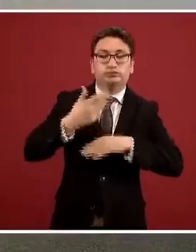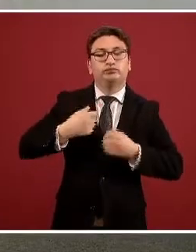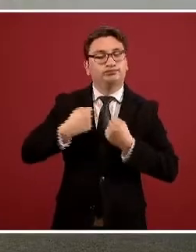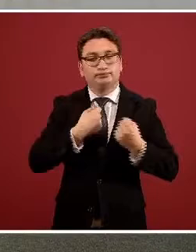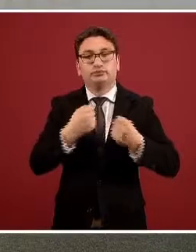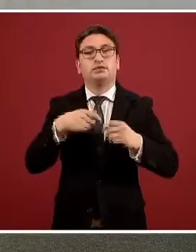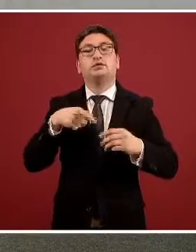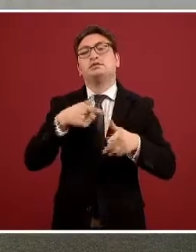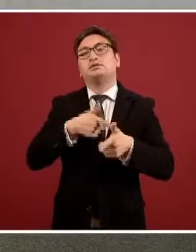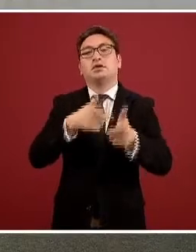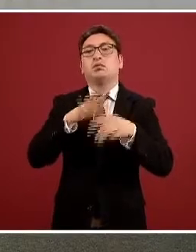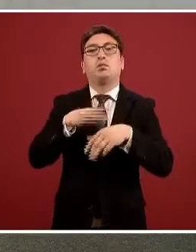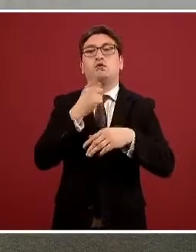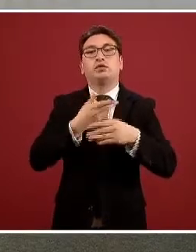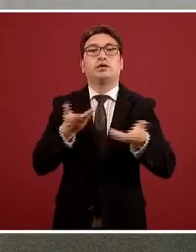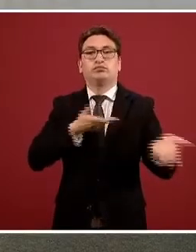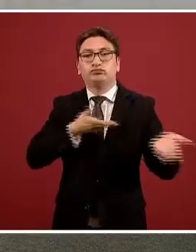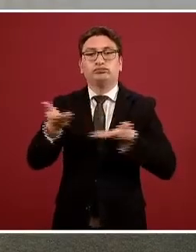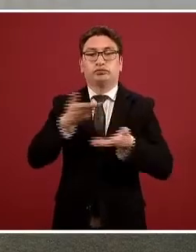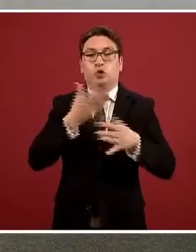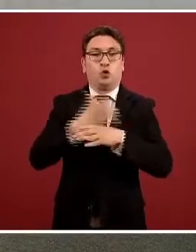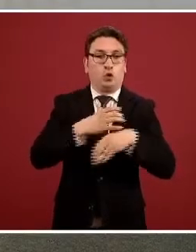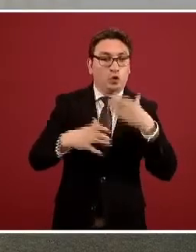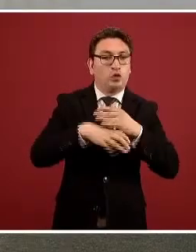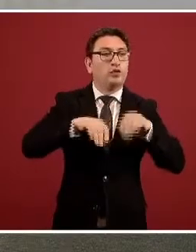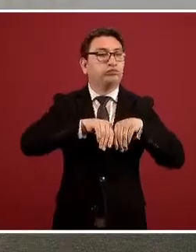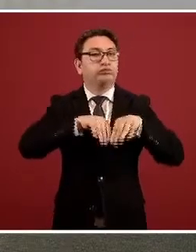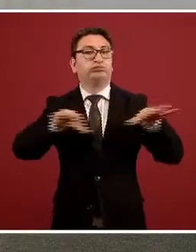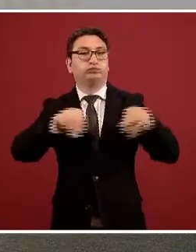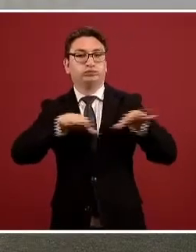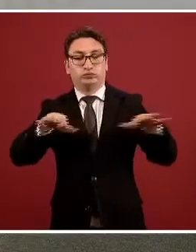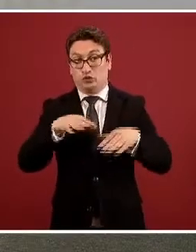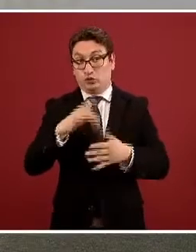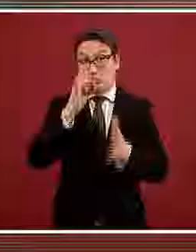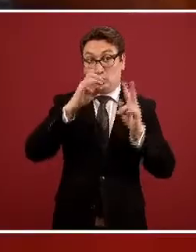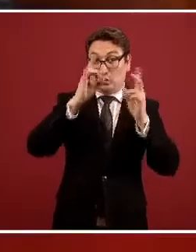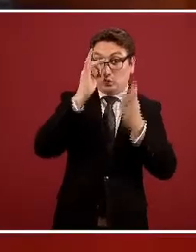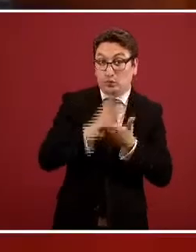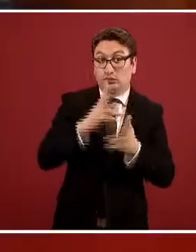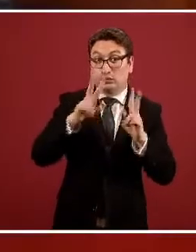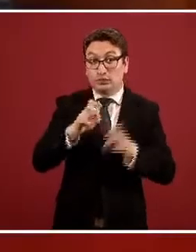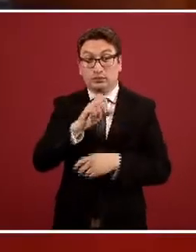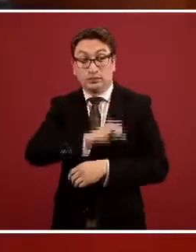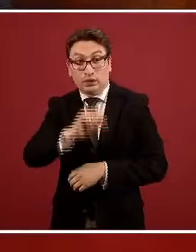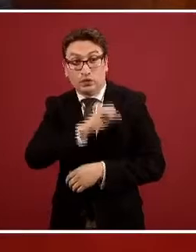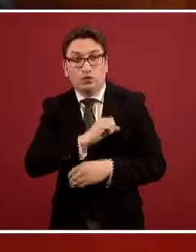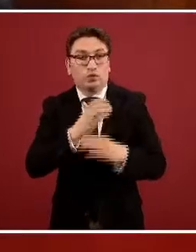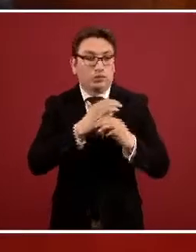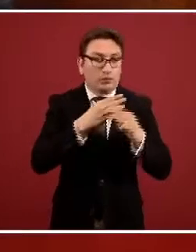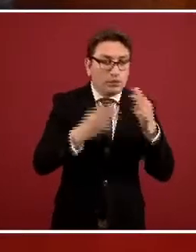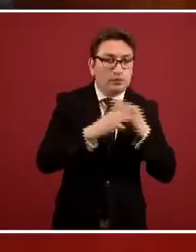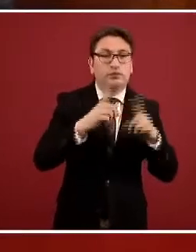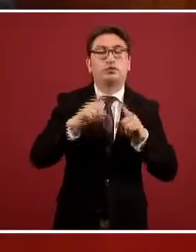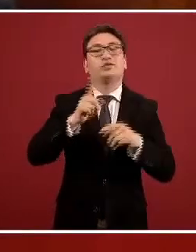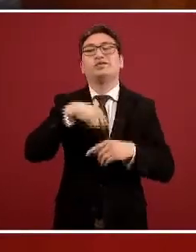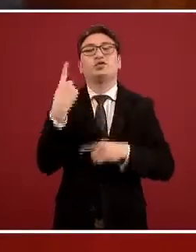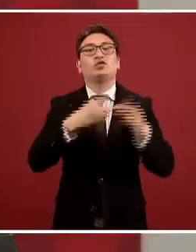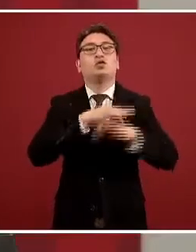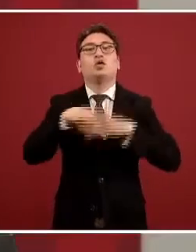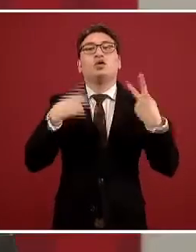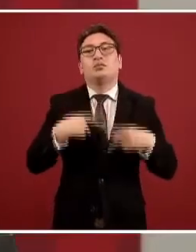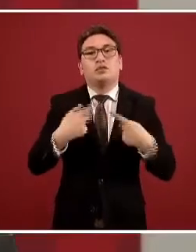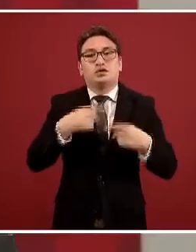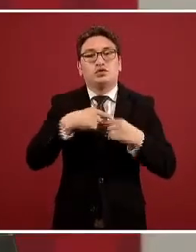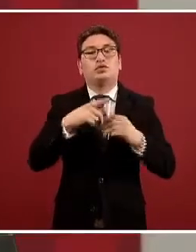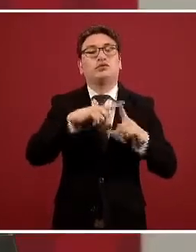que garantiza la logística de distribución, no solo de insumos para la salud, de toda la vida pública en el